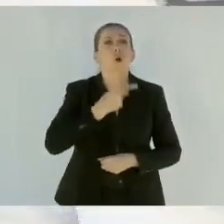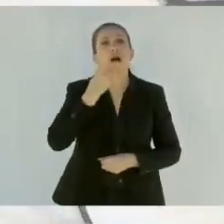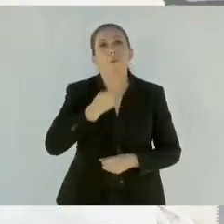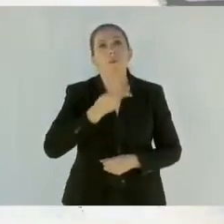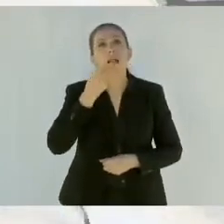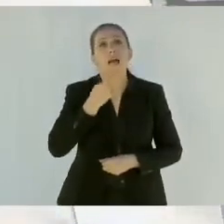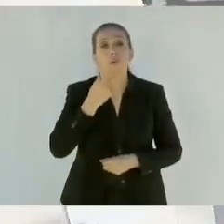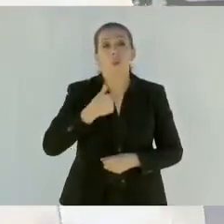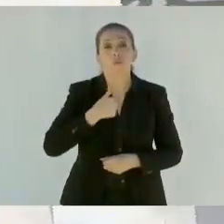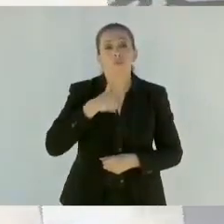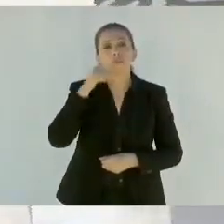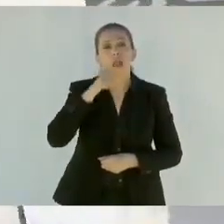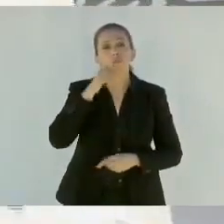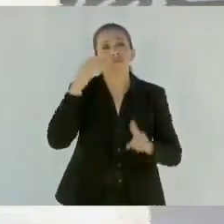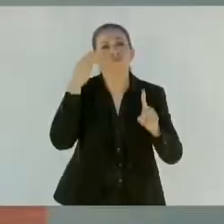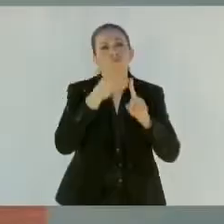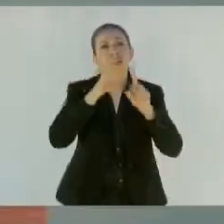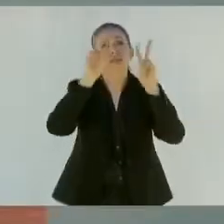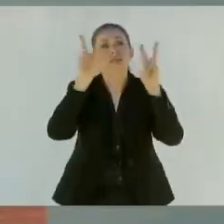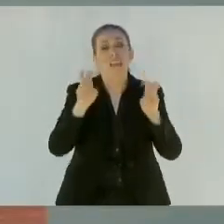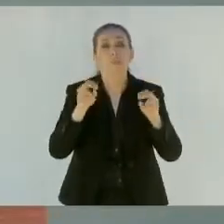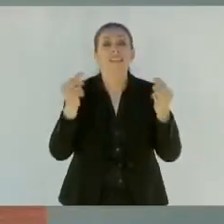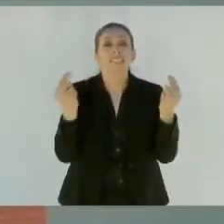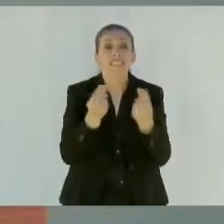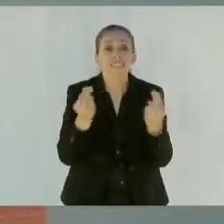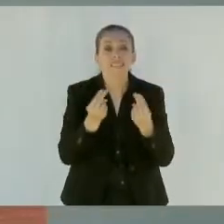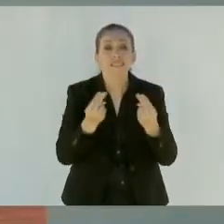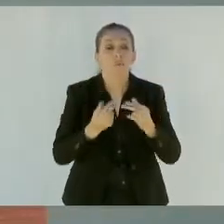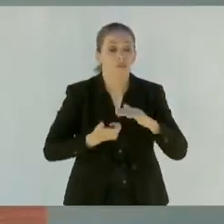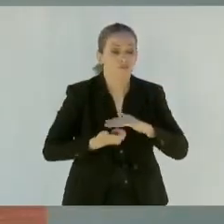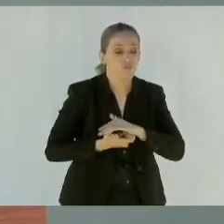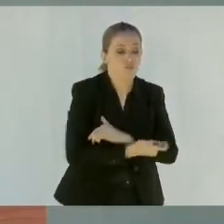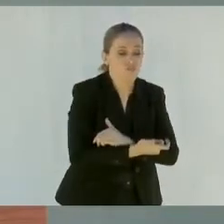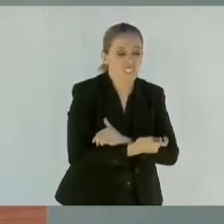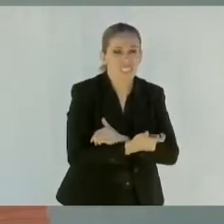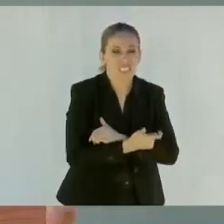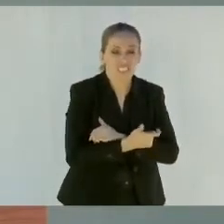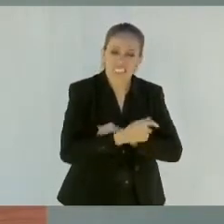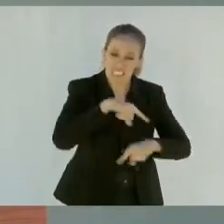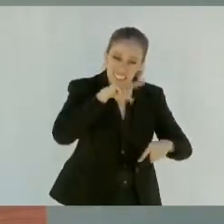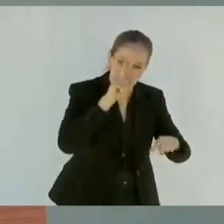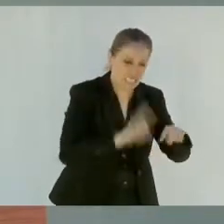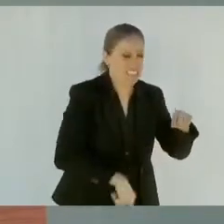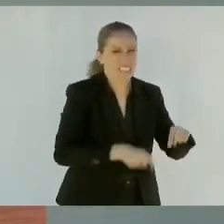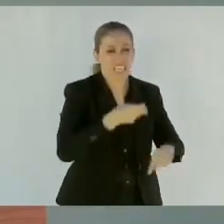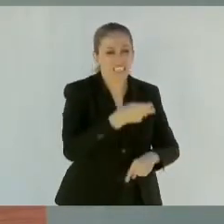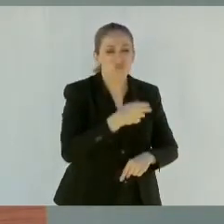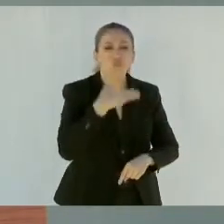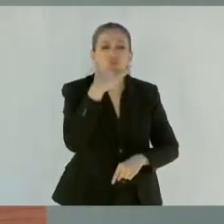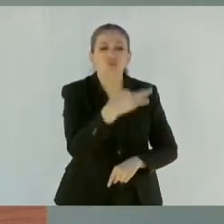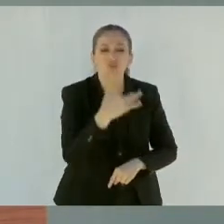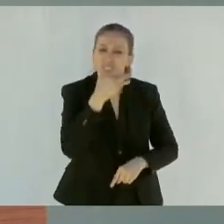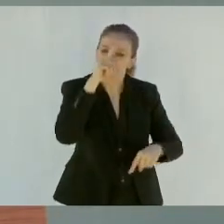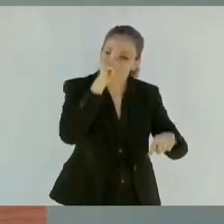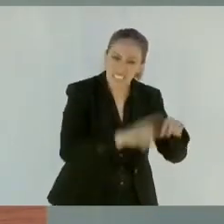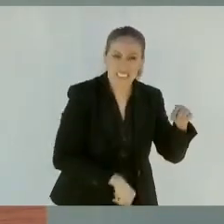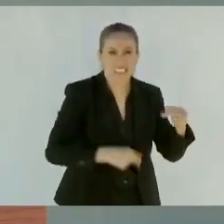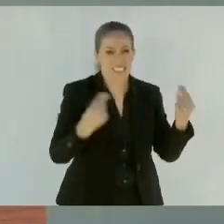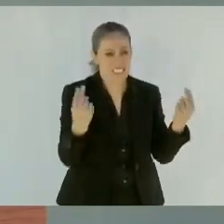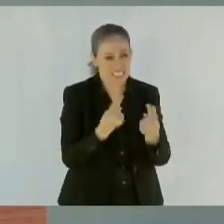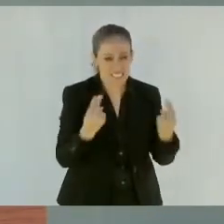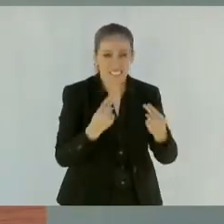que eso es lo que nos va a permitir el renacimiento del país.